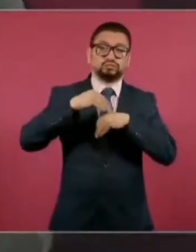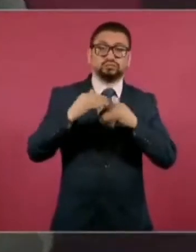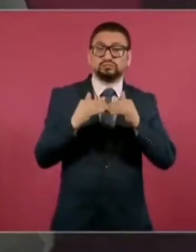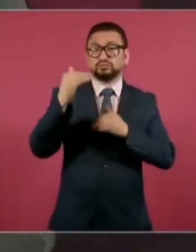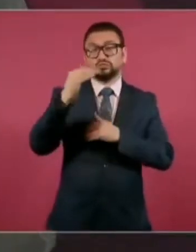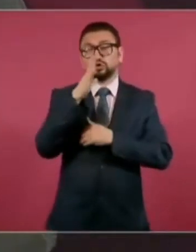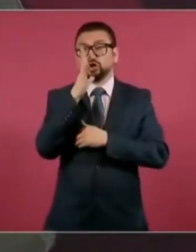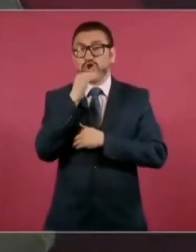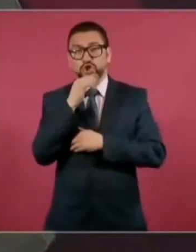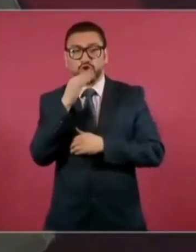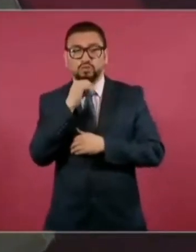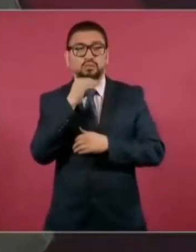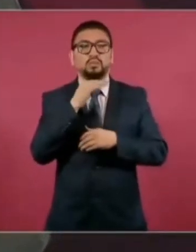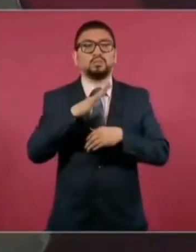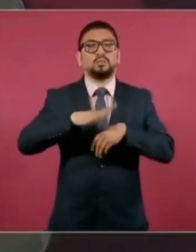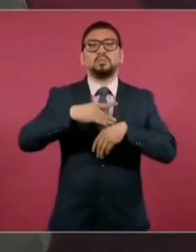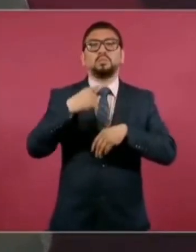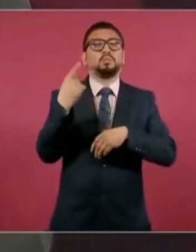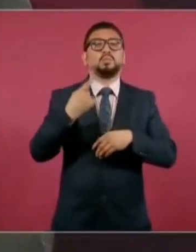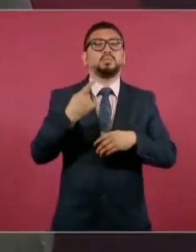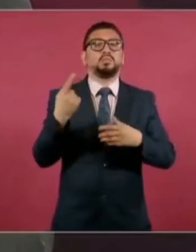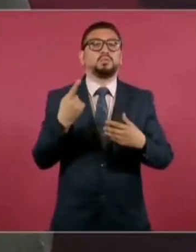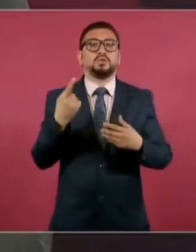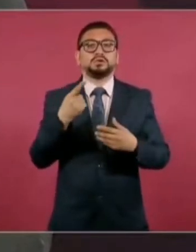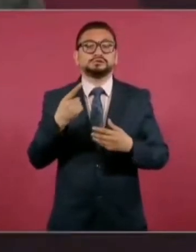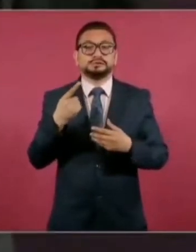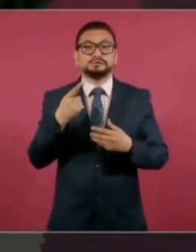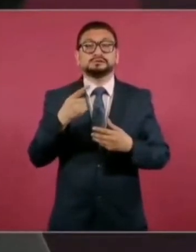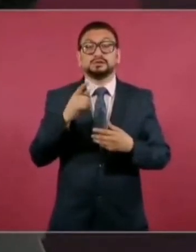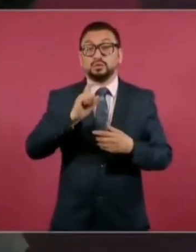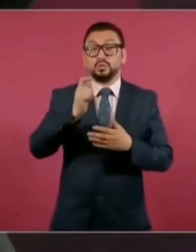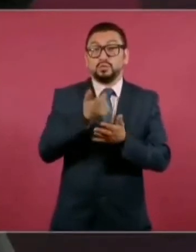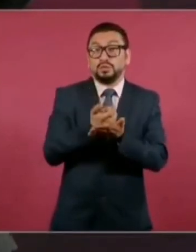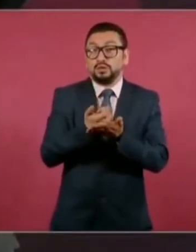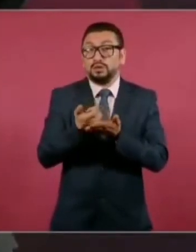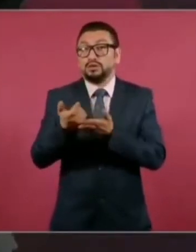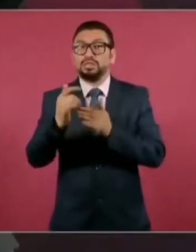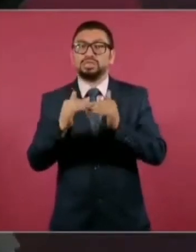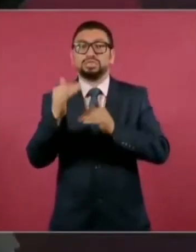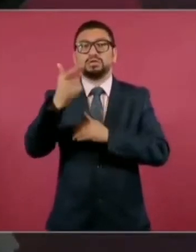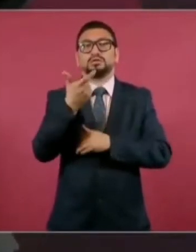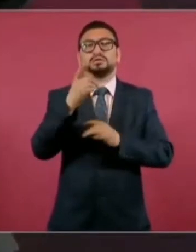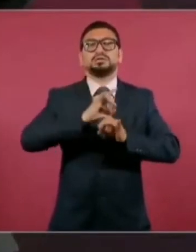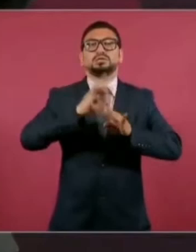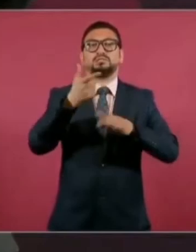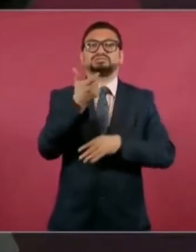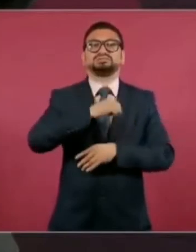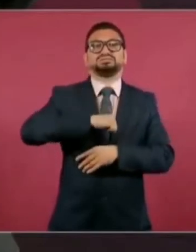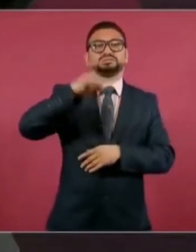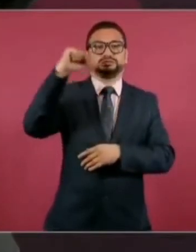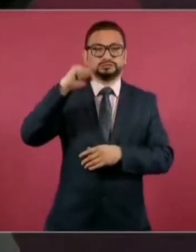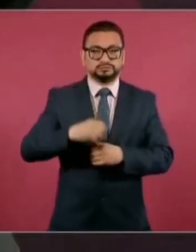aumentar los salarios porque se iba a desatar la inflación.